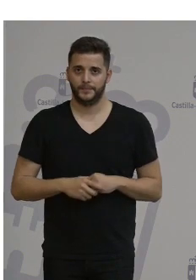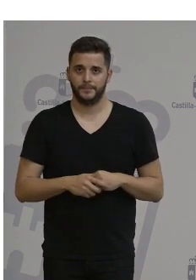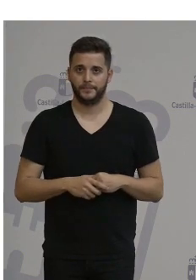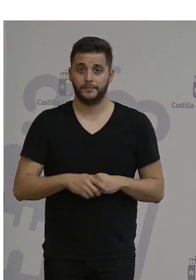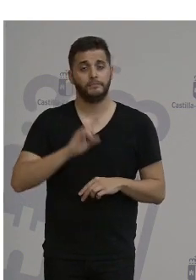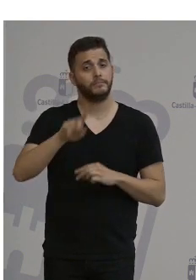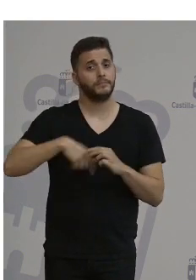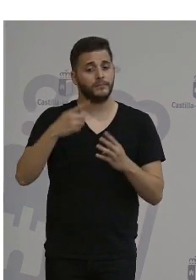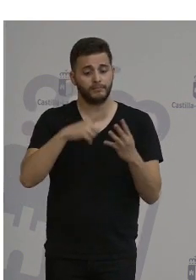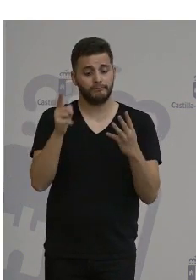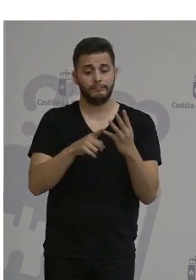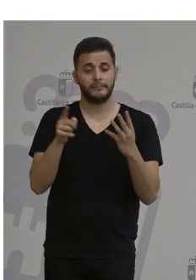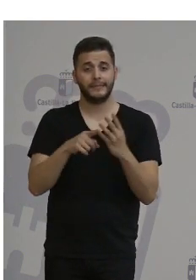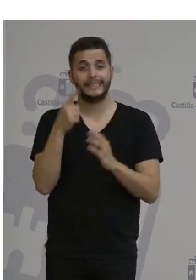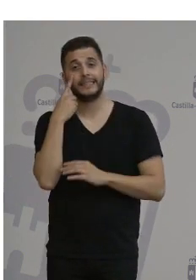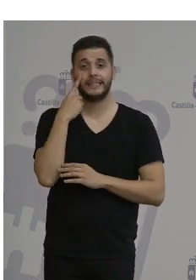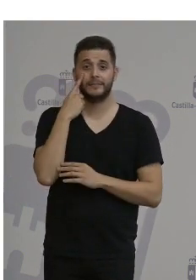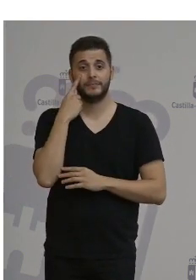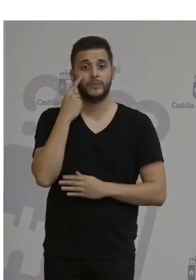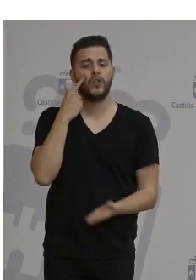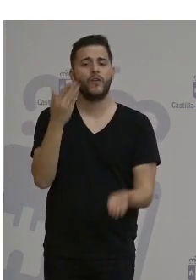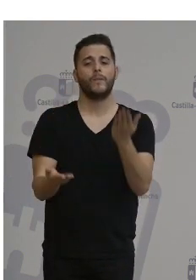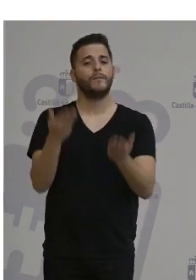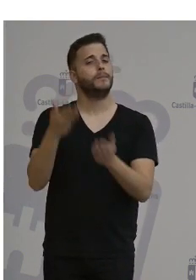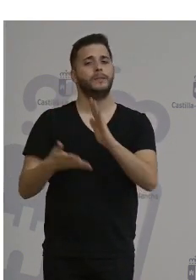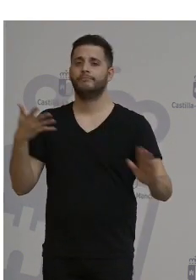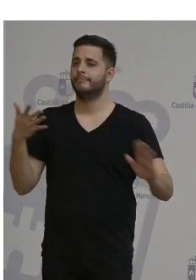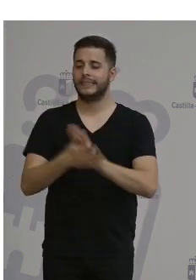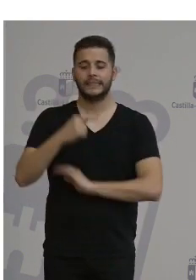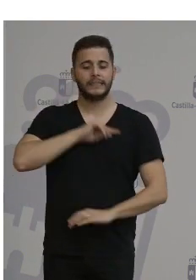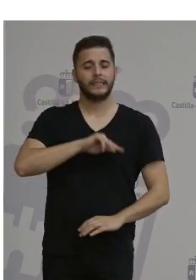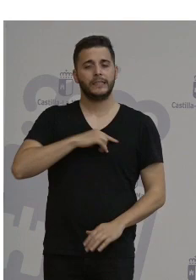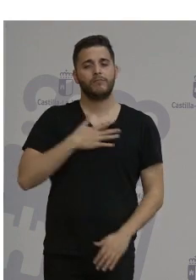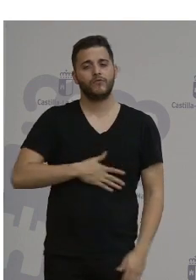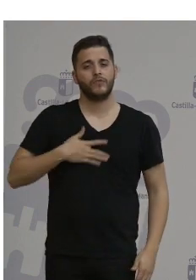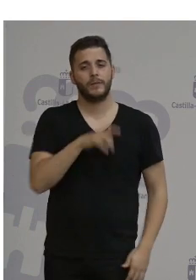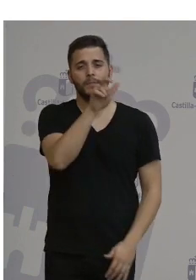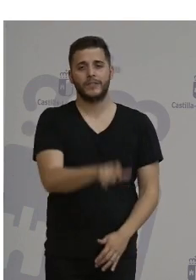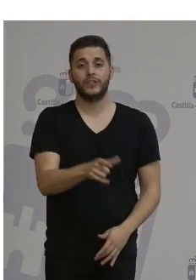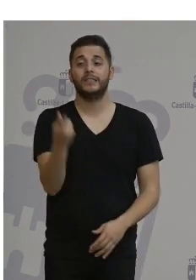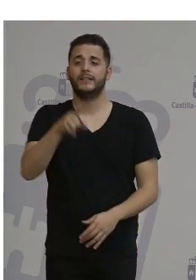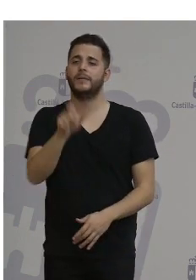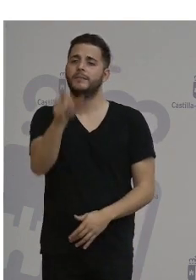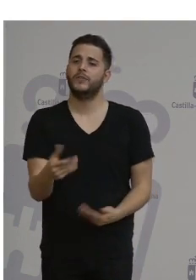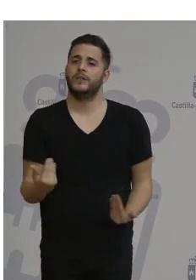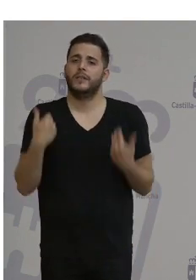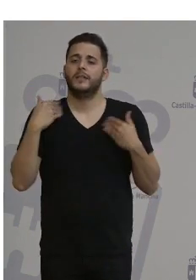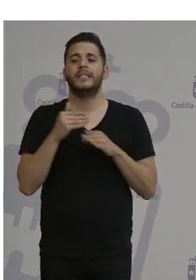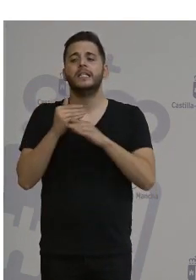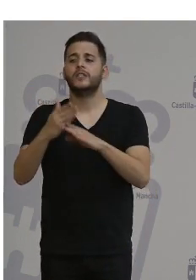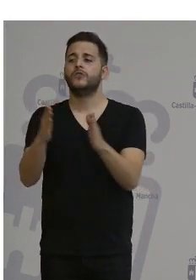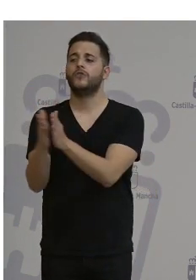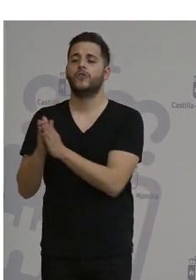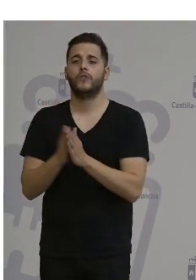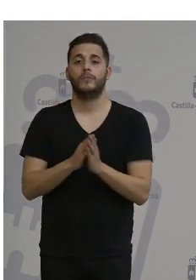Posteriormente, la fase de seguimiento, con una evaluación permanente de la satisfacción del trabajador, responsable del centro y también del resto de sus compañeros.